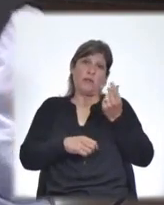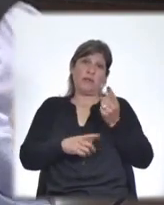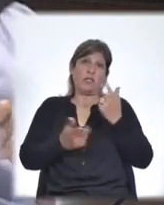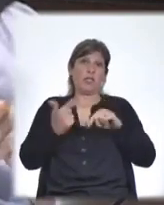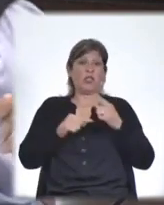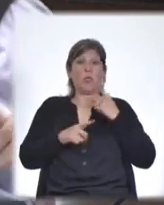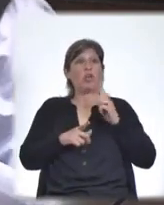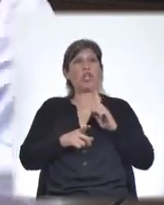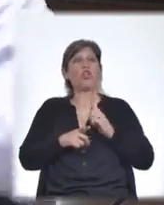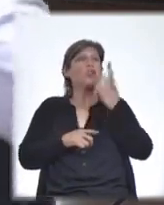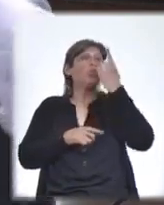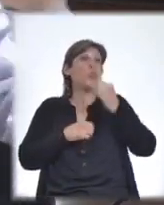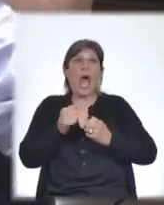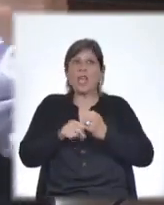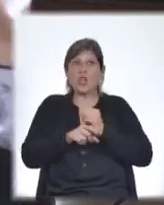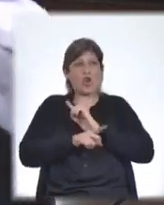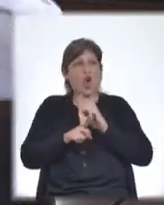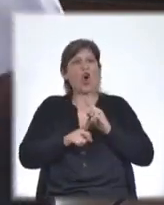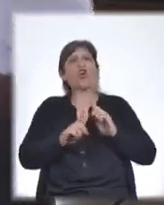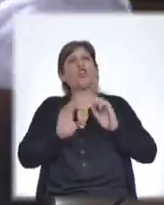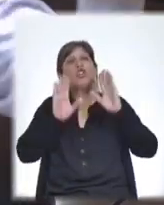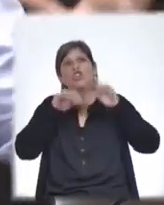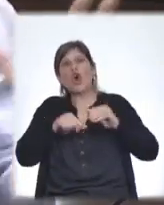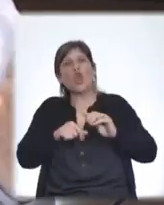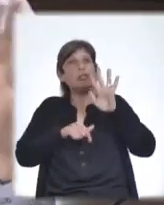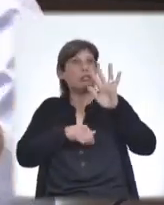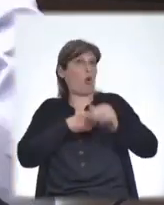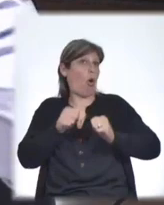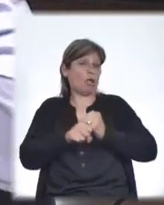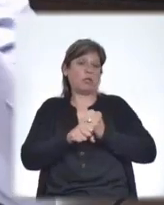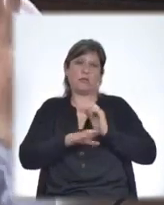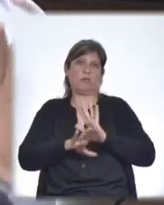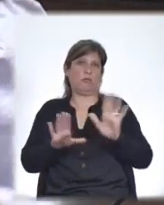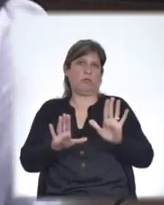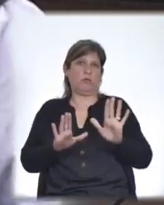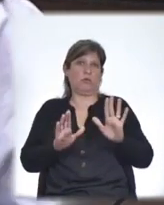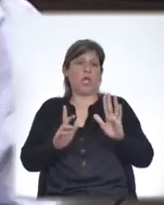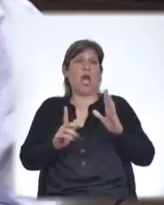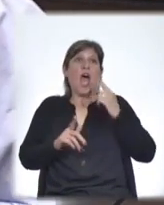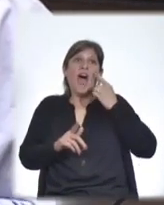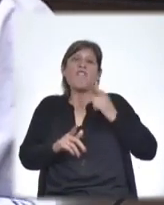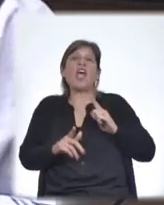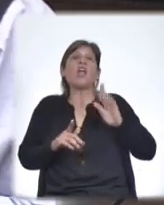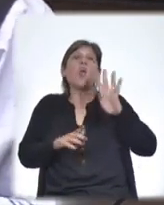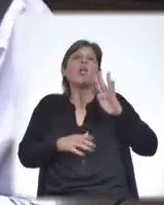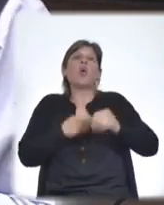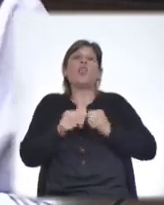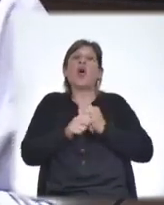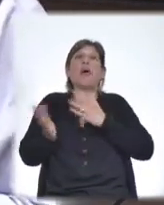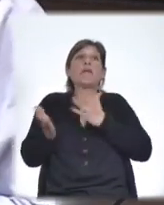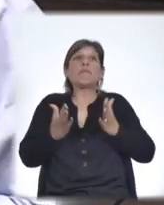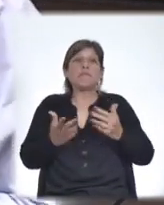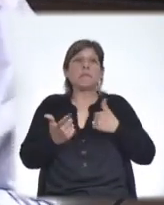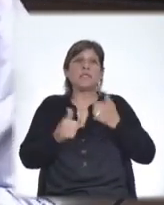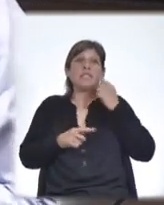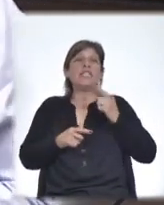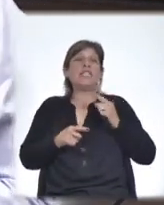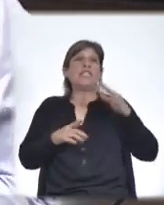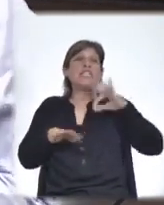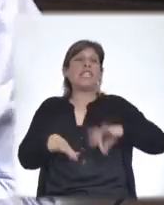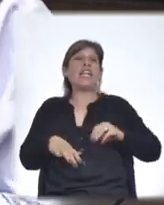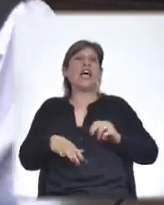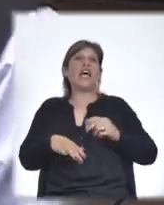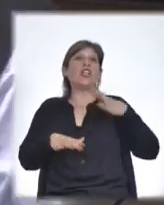un dato por año, todo es el quinquenio, se encapsula en esa idea de esperar 4 años a ver qué te pasa, el salario real iba a crecer un